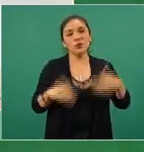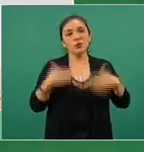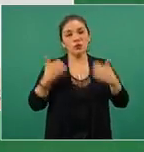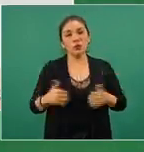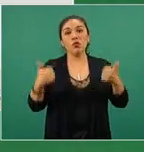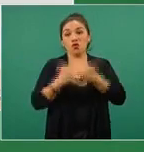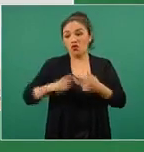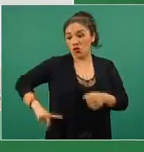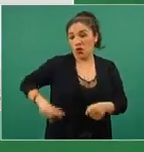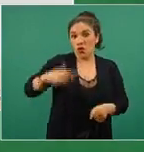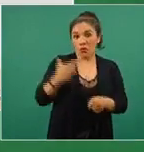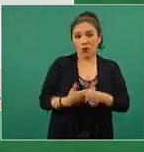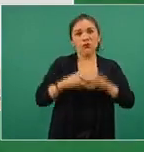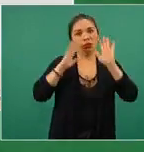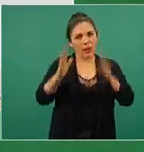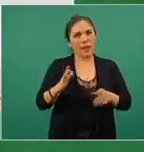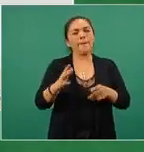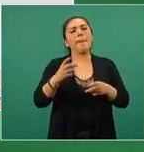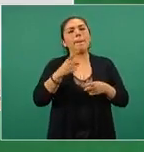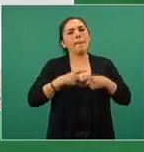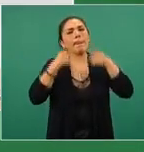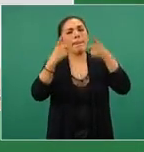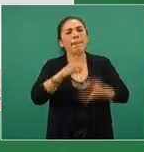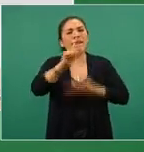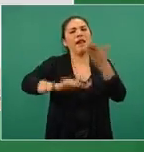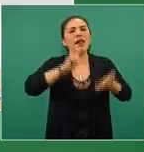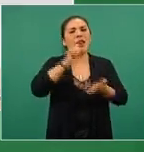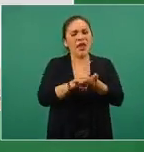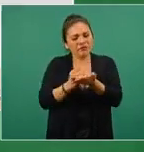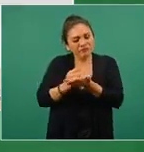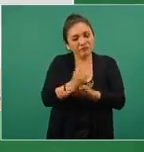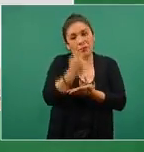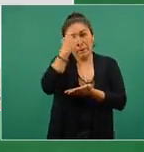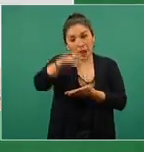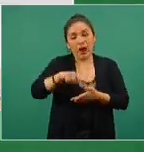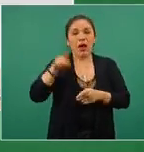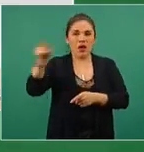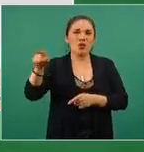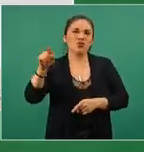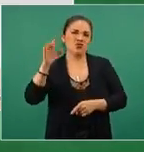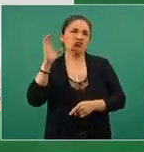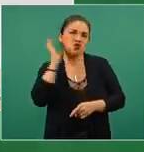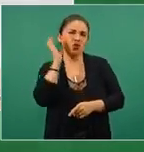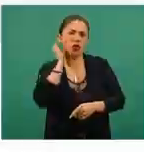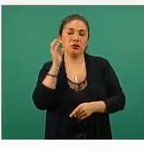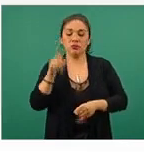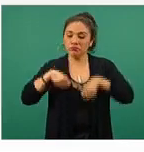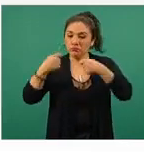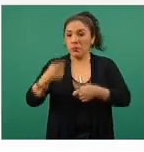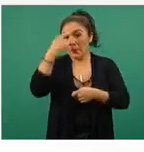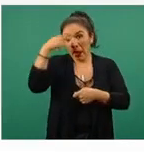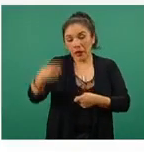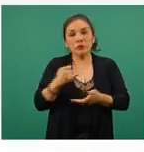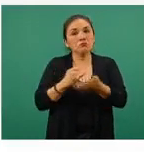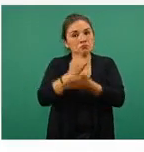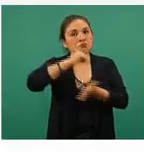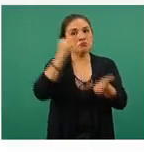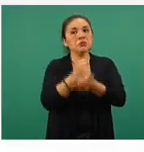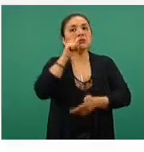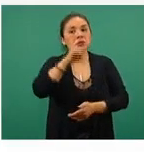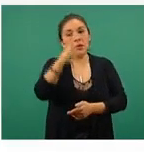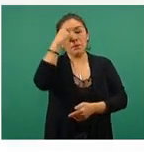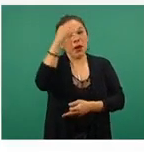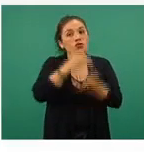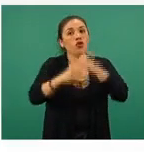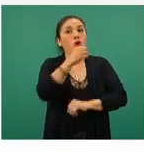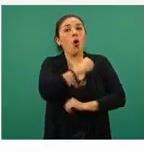el señor gobernador tuvo a bien enviar una iniciativa de ley al Congreso del Estado, la cual se dio y se aprobó para que